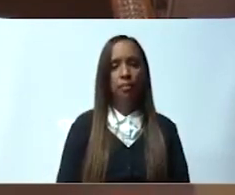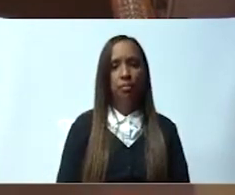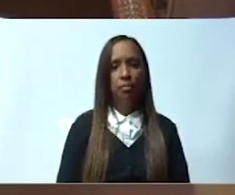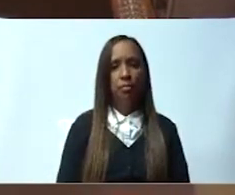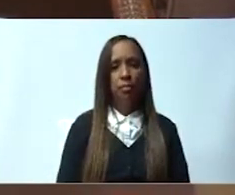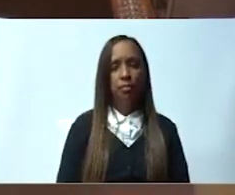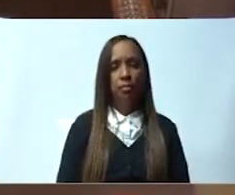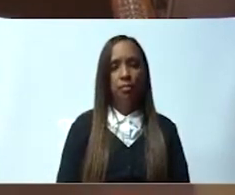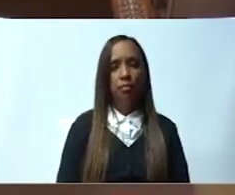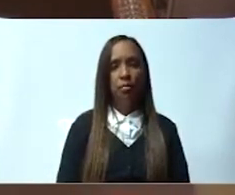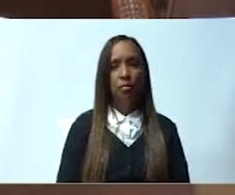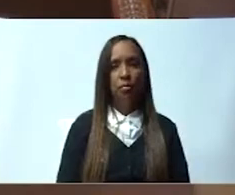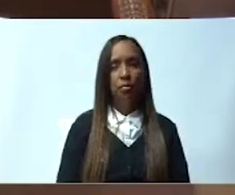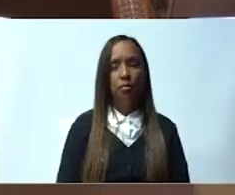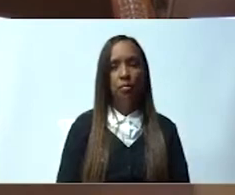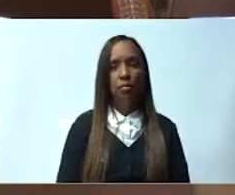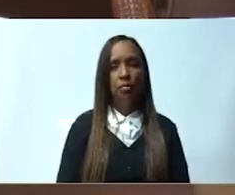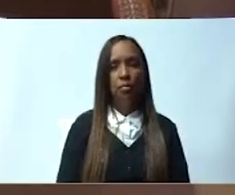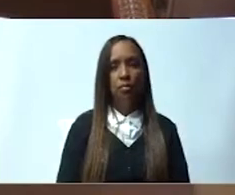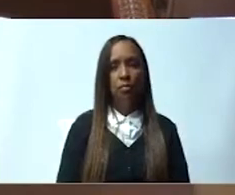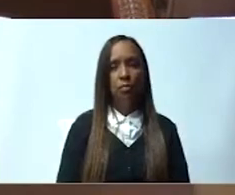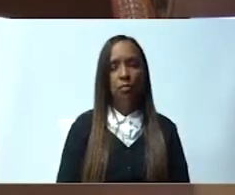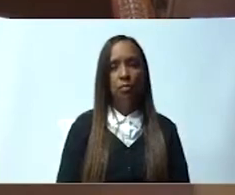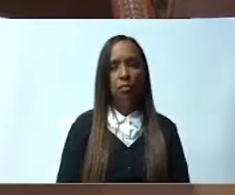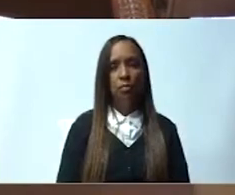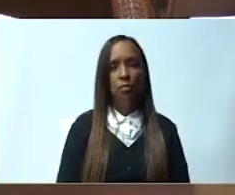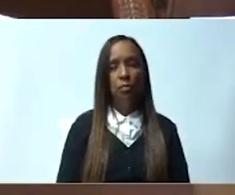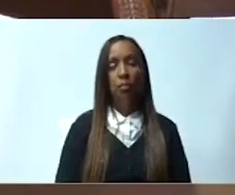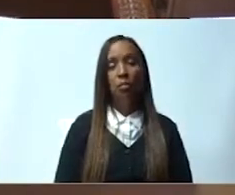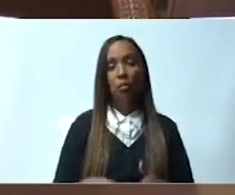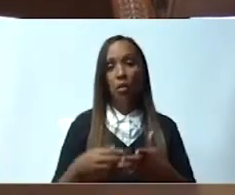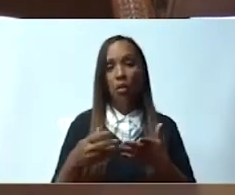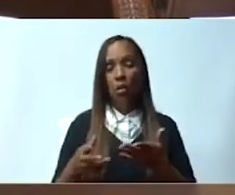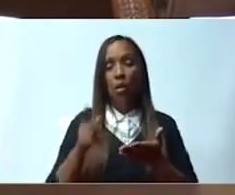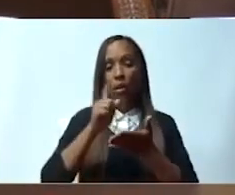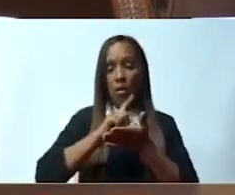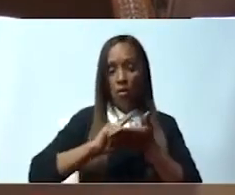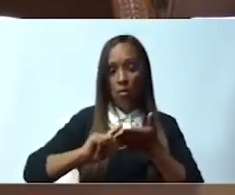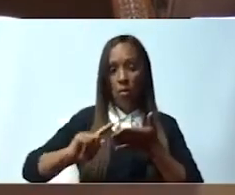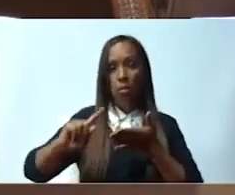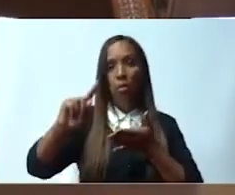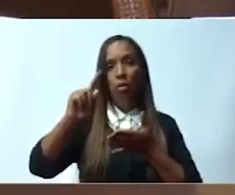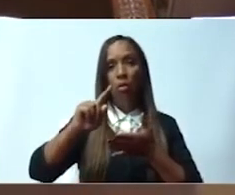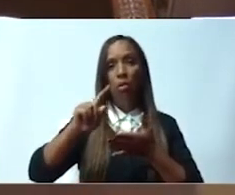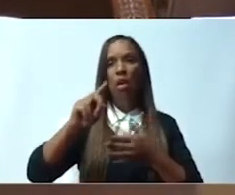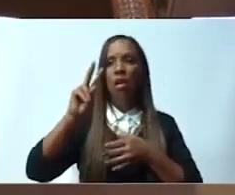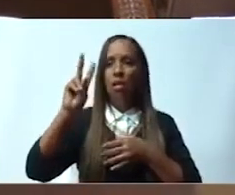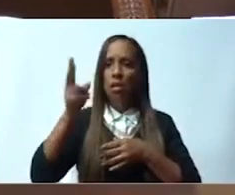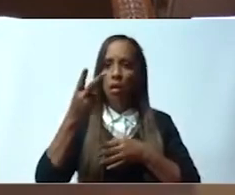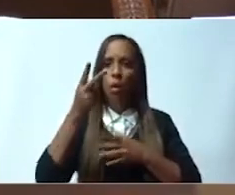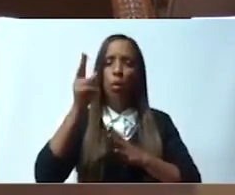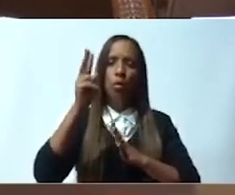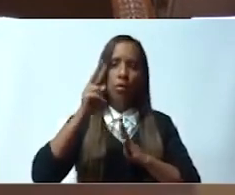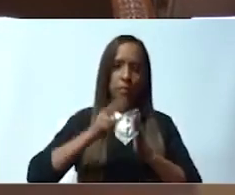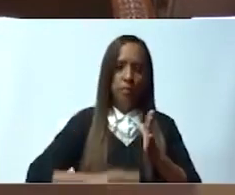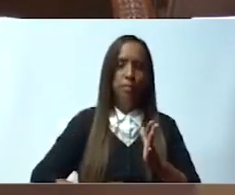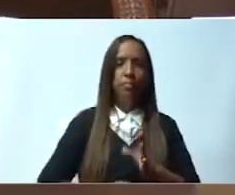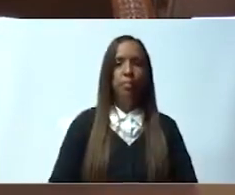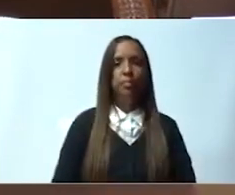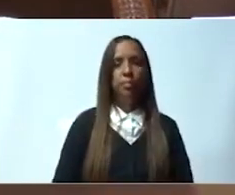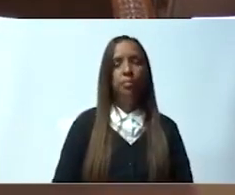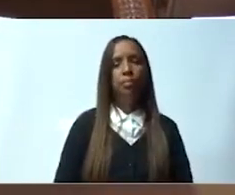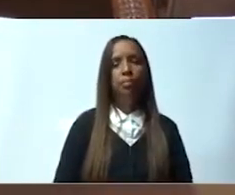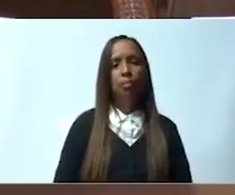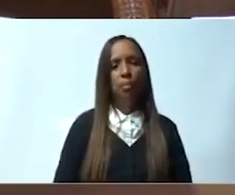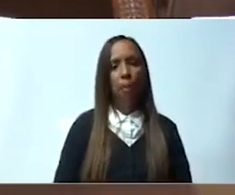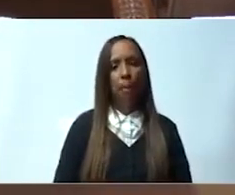que viene. Así cualquier sector que todavía tenga algo más que decir podrá hacerlo. A